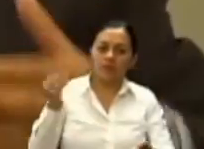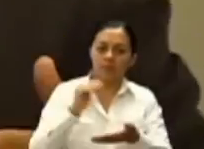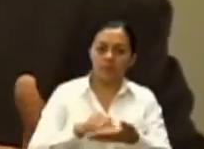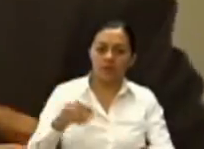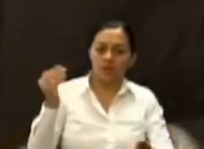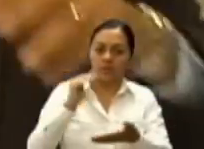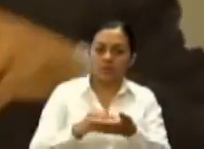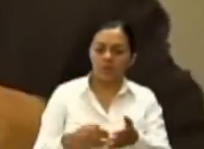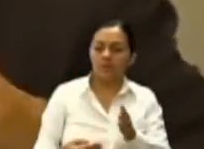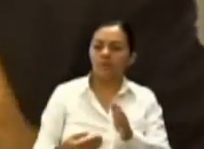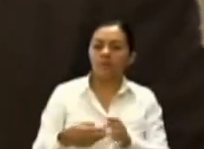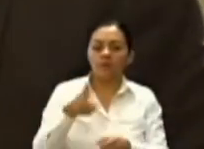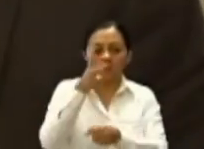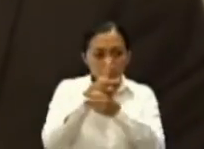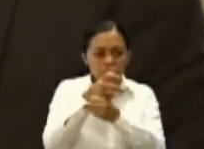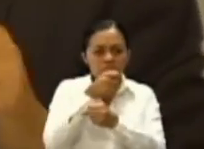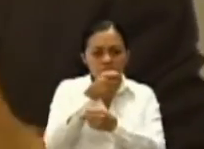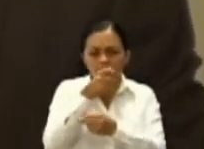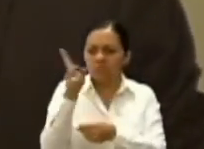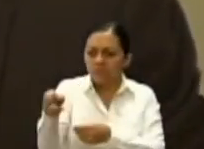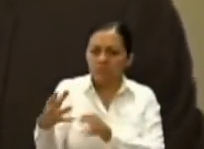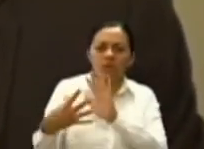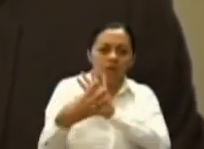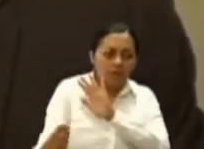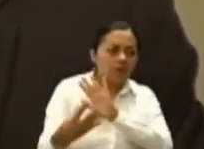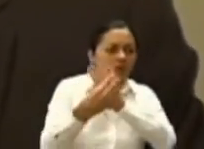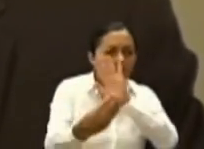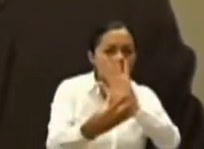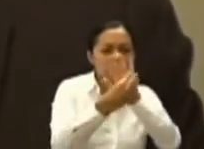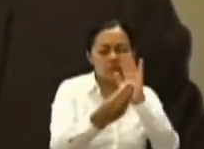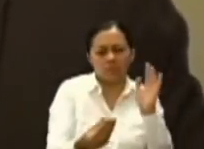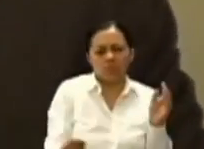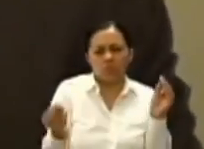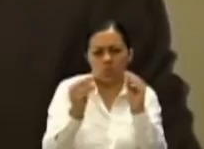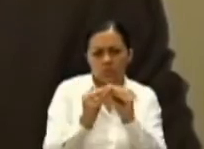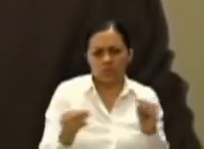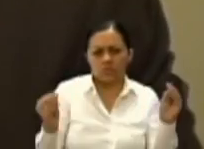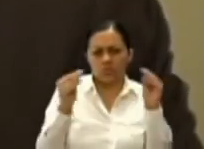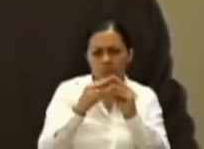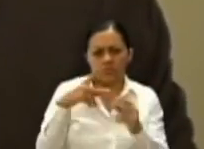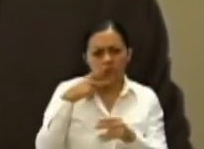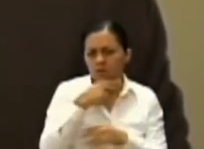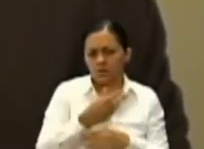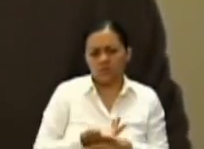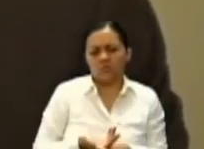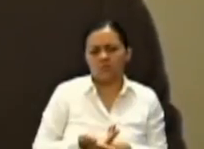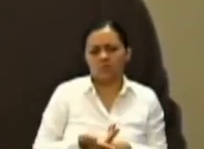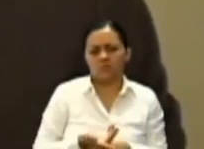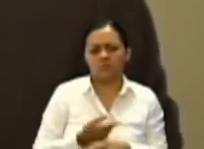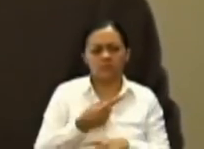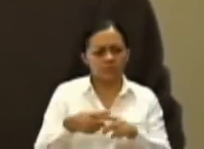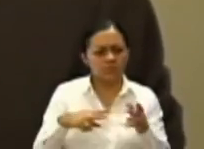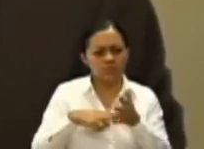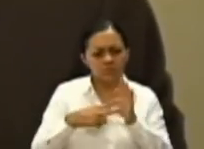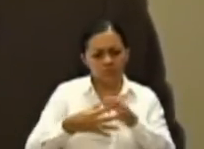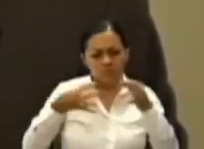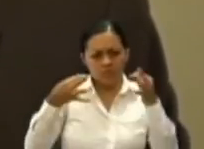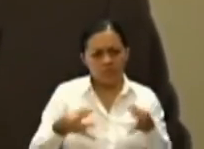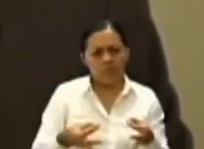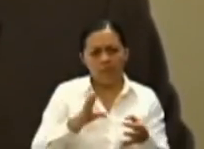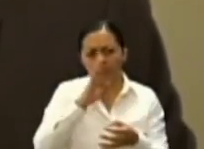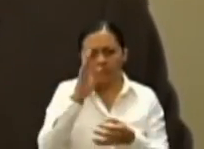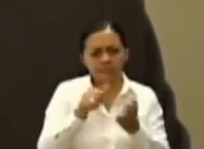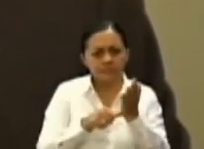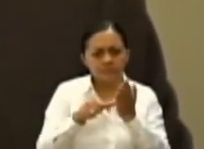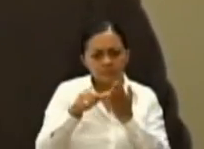prensa se pregunta al respecto contribuyendo consciente o inconscientemente a una mentira que no tiene ni pie ni cabeza siempre el ministerio no es con el